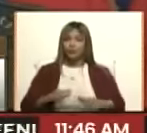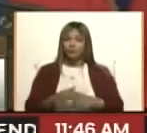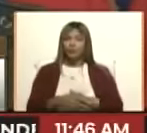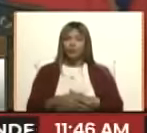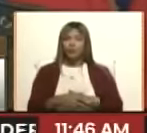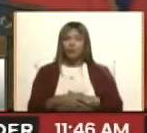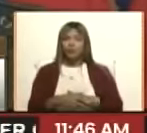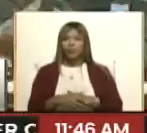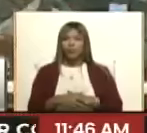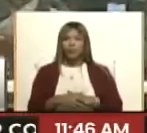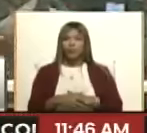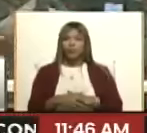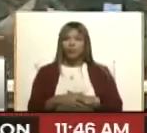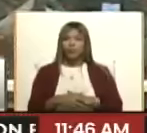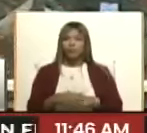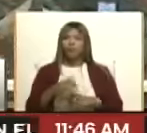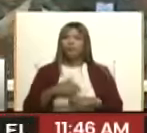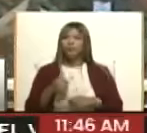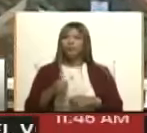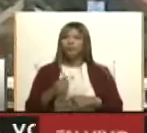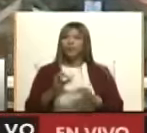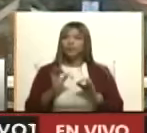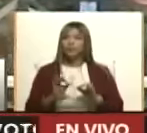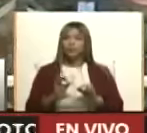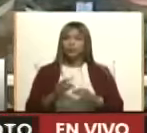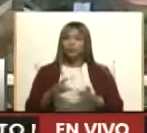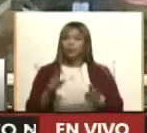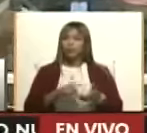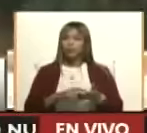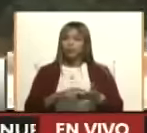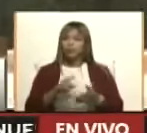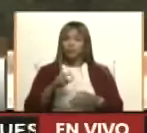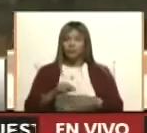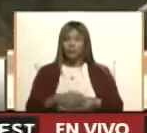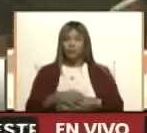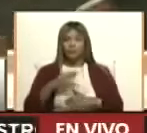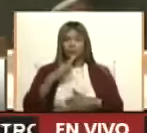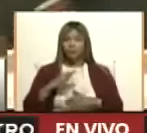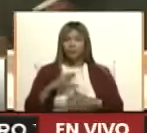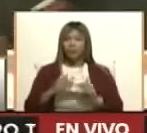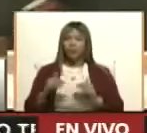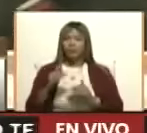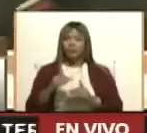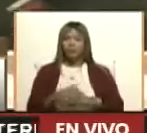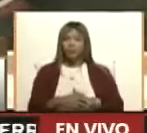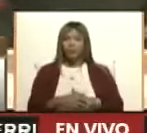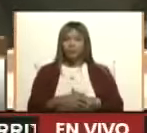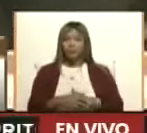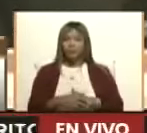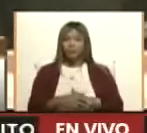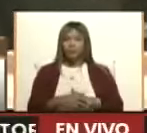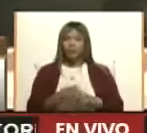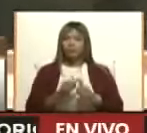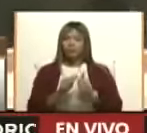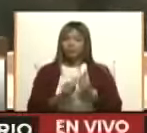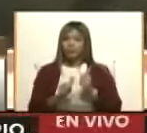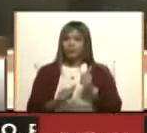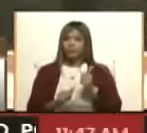Bolivariana, ciudadanos oficiales generales y almirantes, oficiales superiores, oficiales